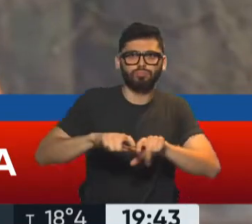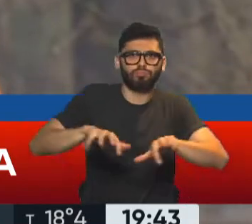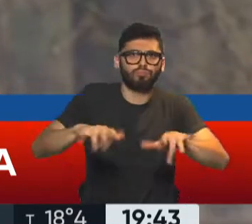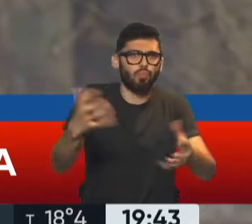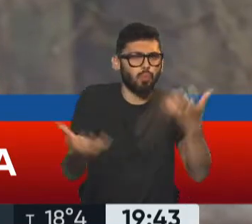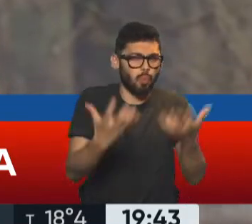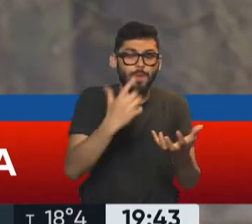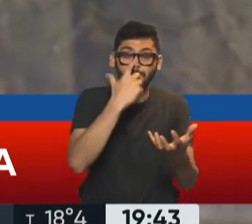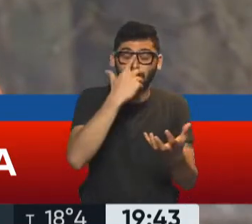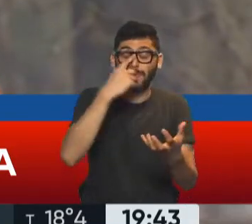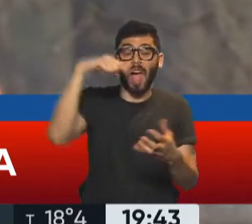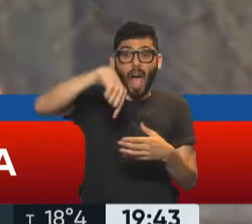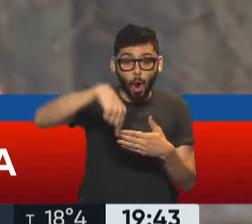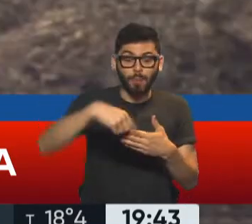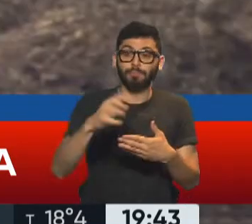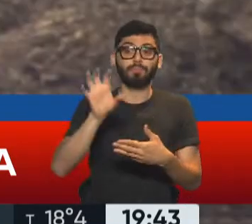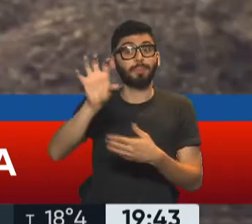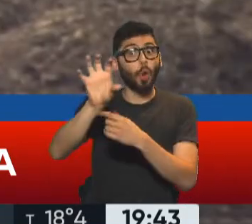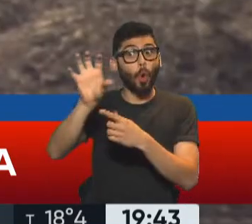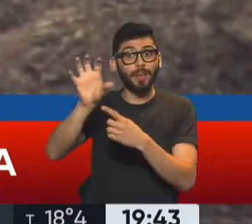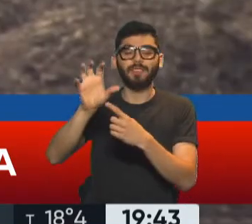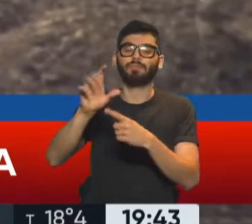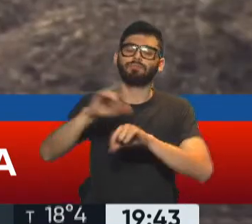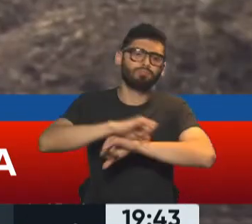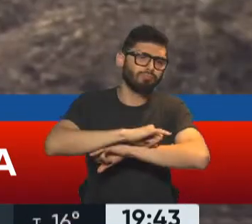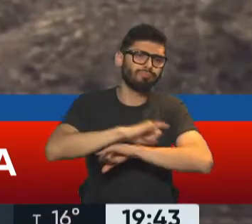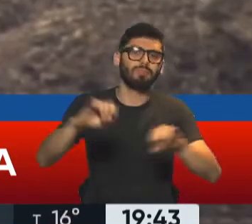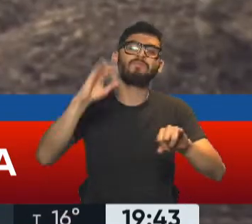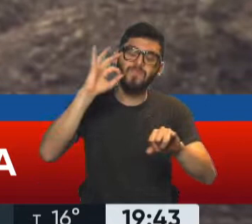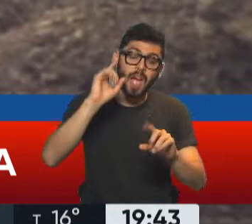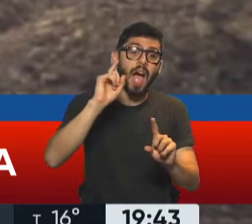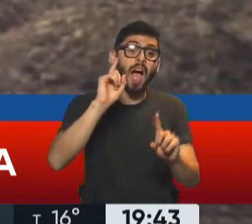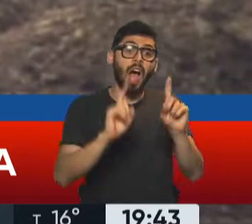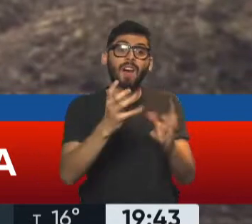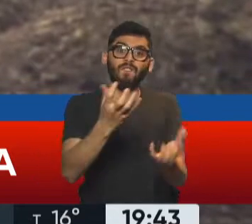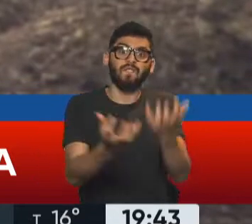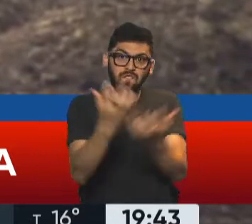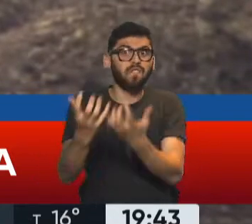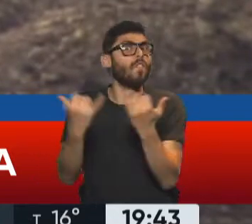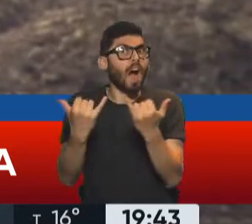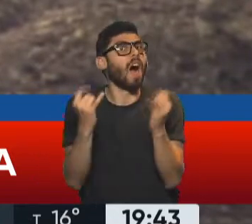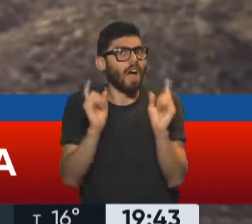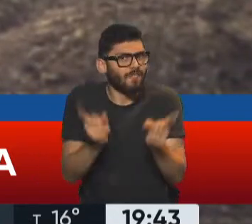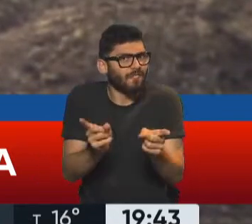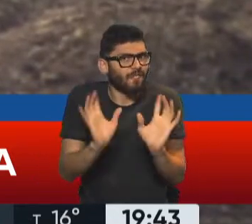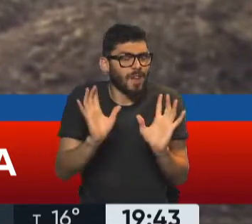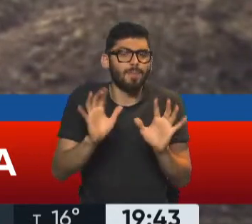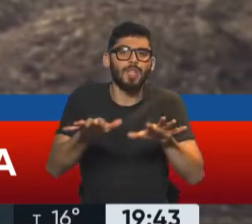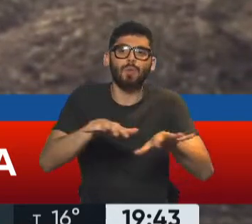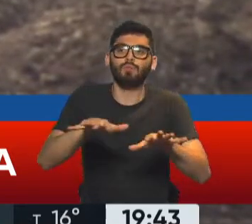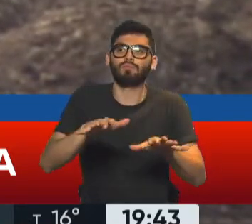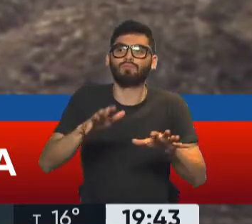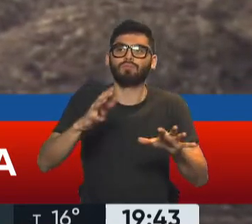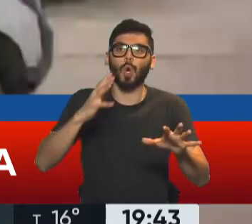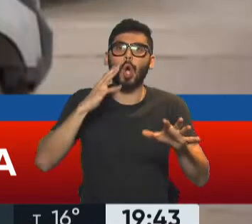momento la provincia informa que si bien hay varios focos que todavía continúan activos y la situación no está bajo